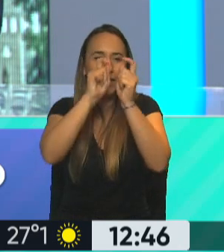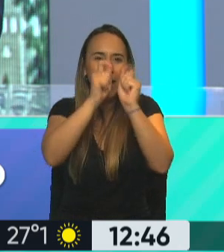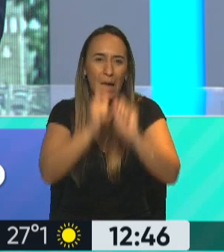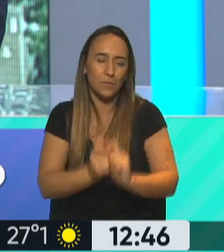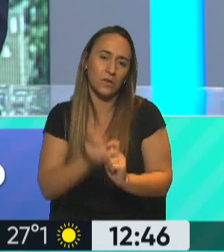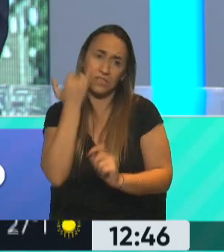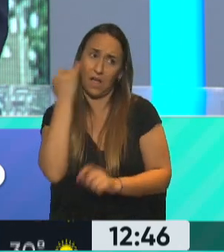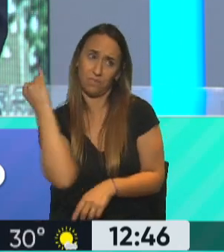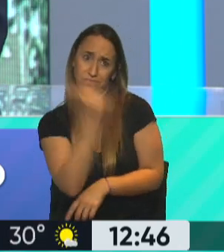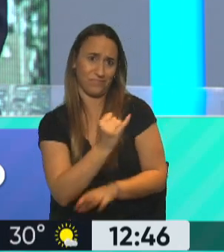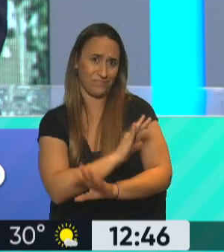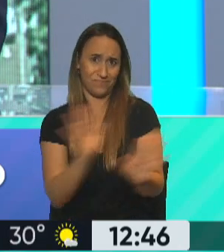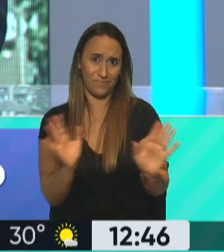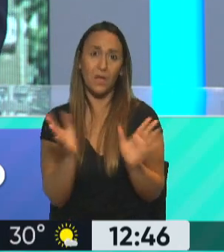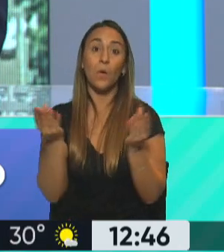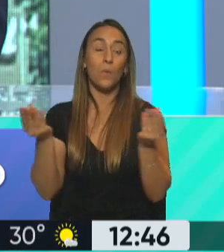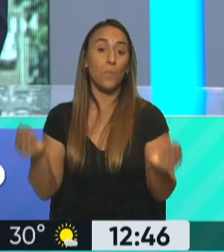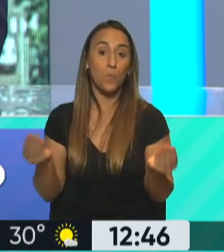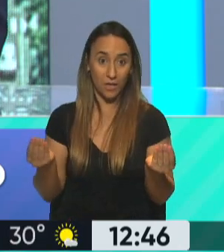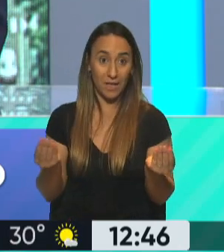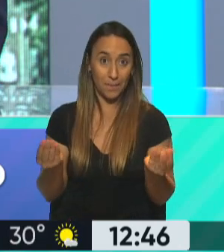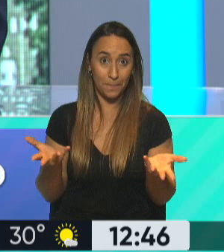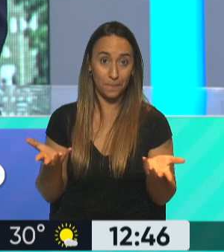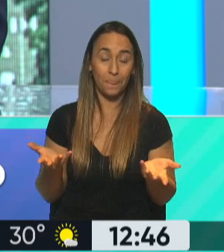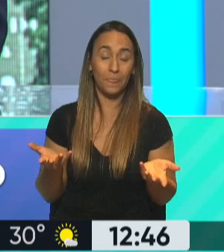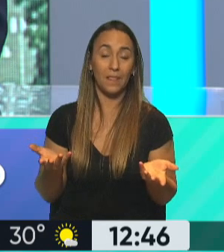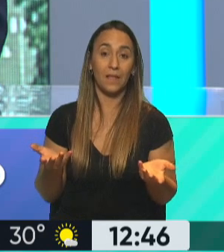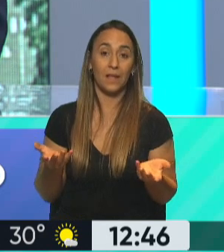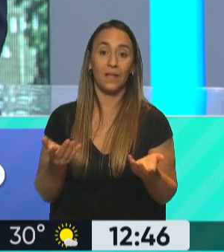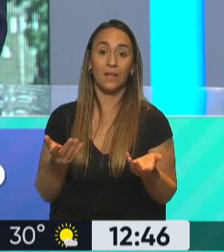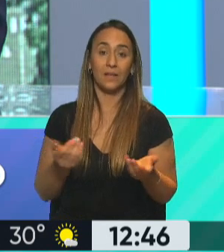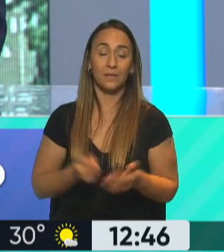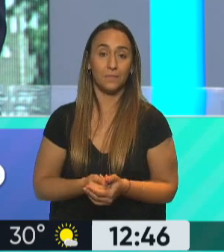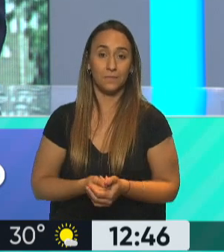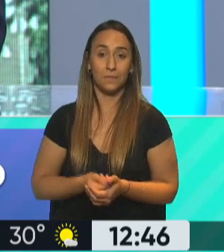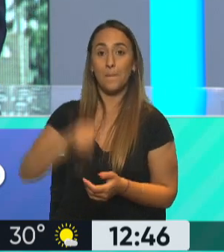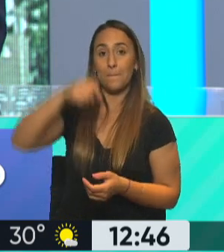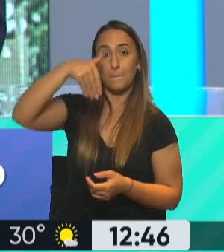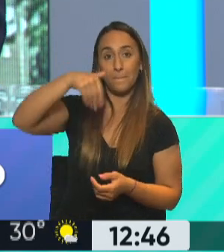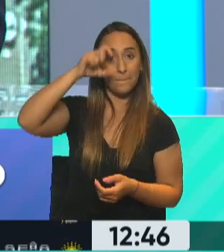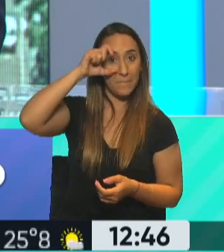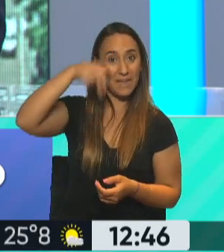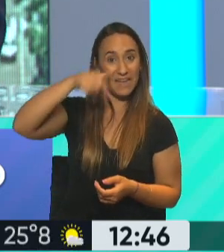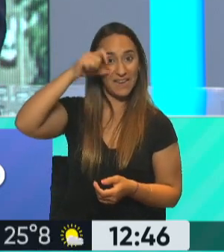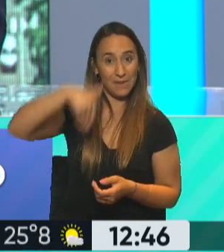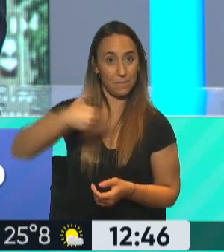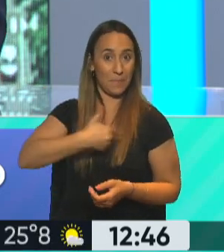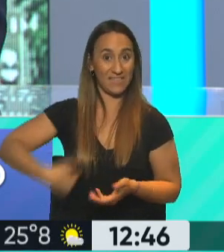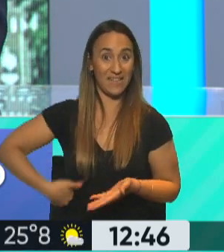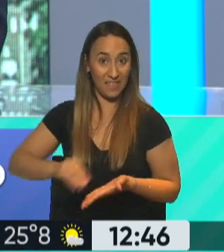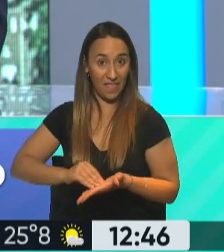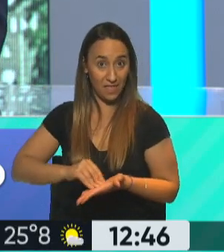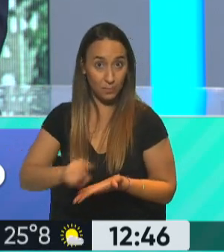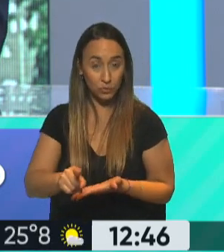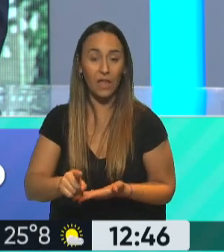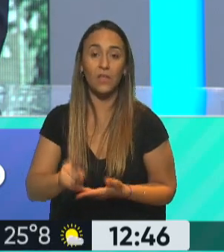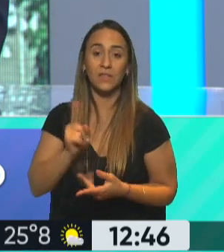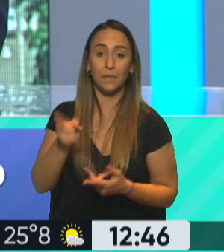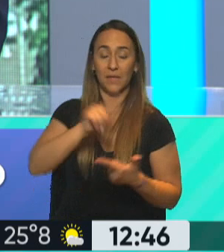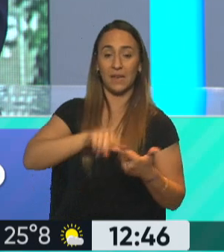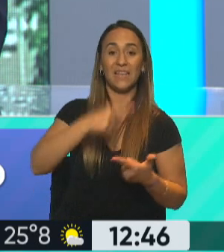qué? Porque ¿cuál es la función que necesita y que tiene Martín Menem, el presidente de la Cámara de Diputados, y Oscar